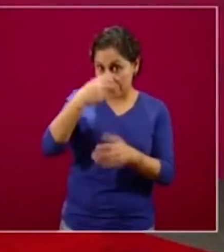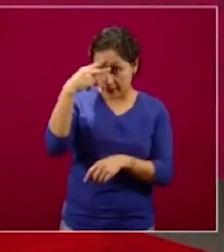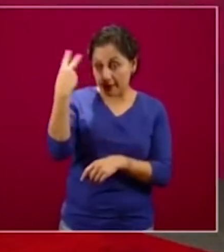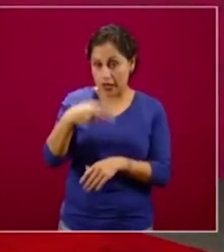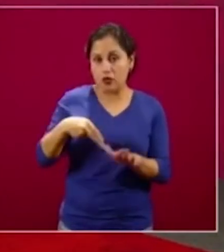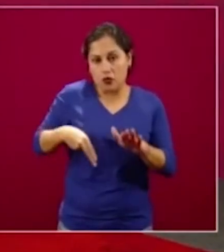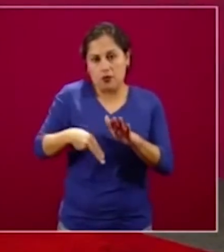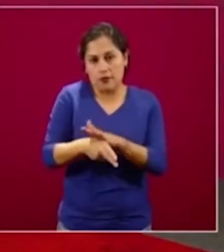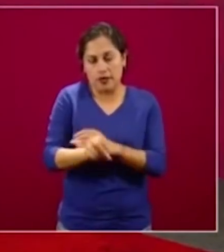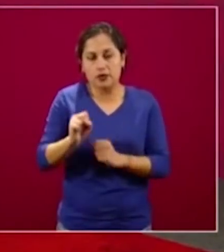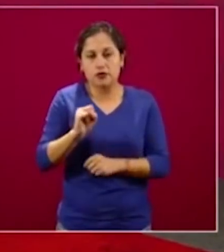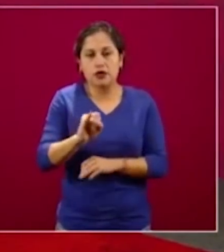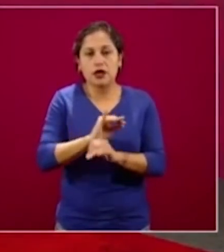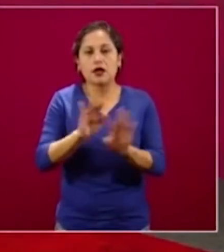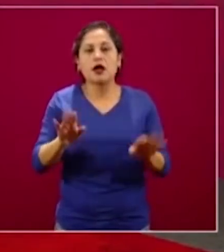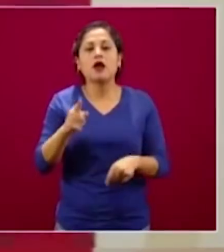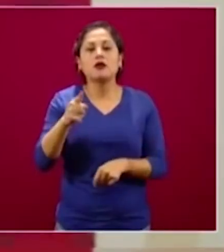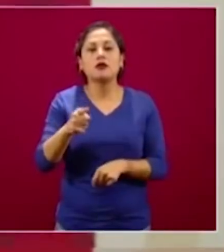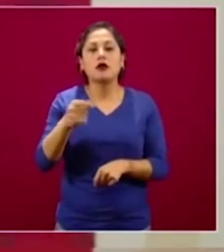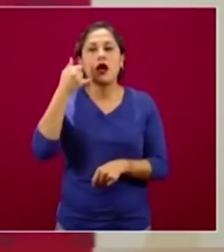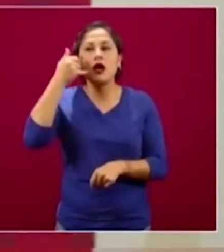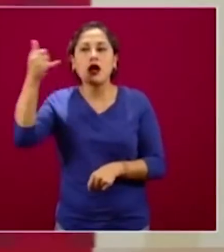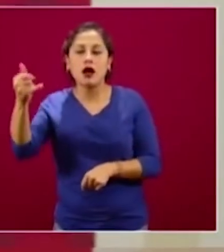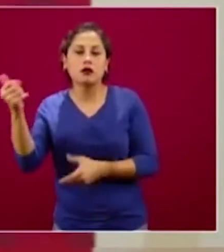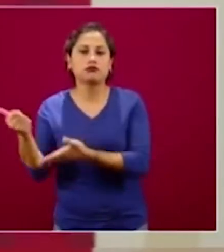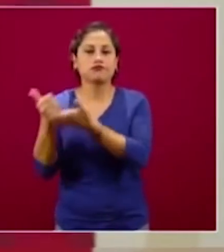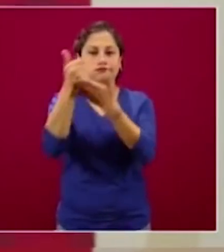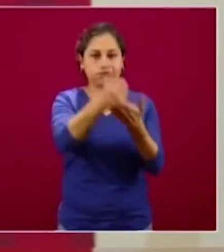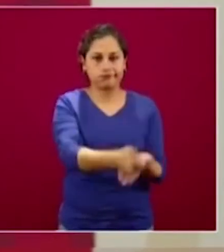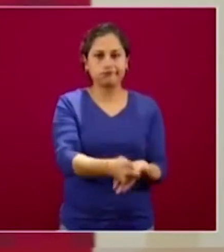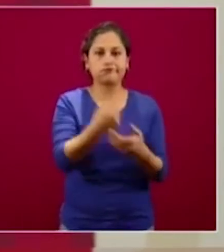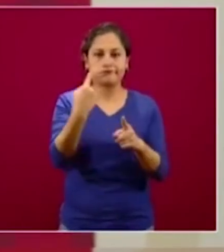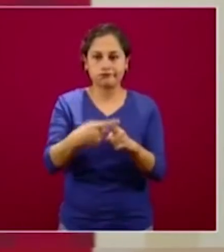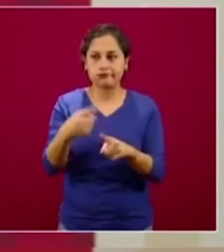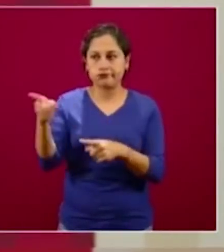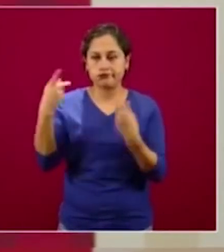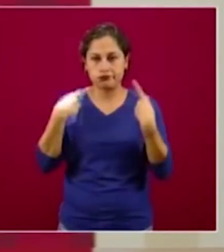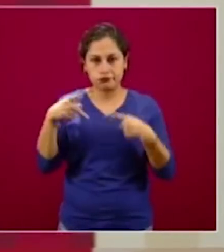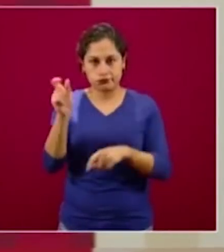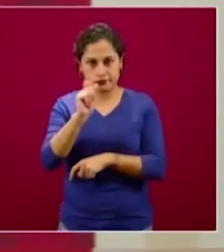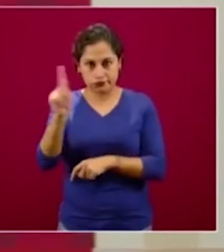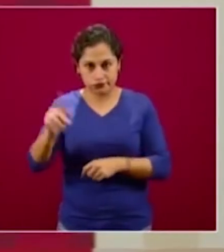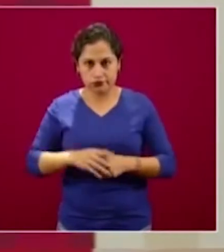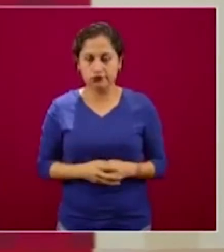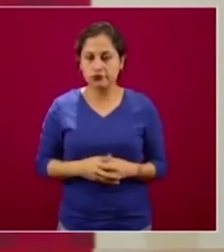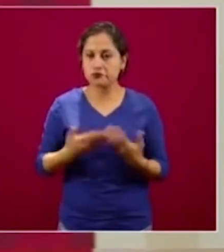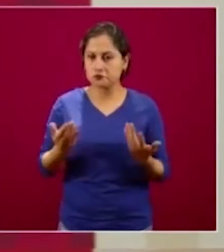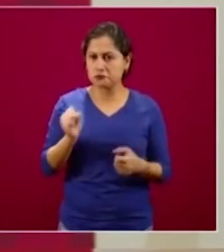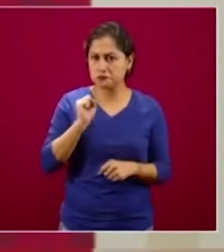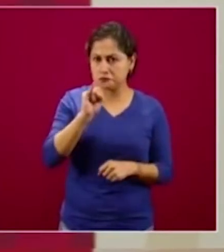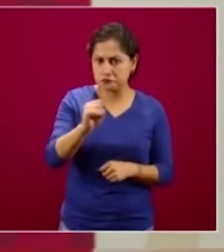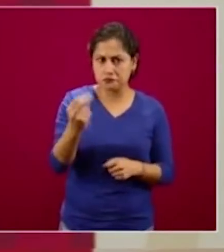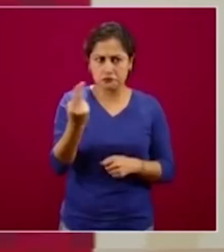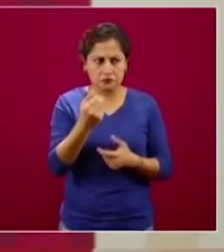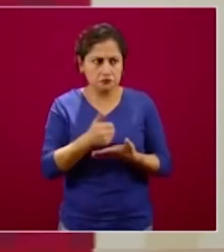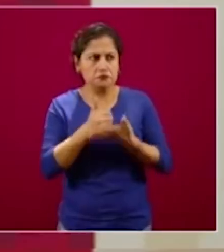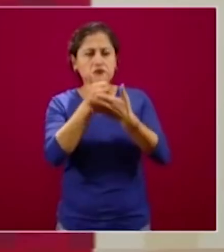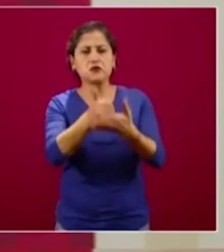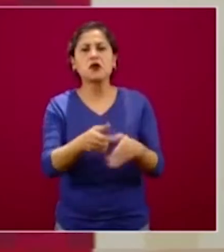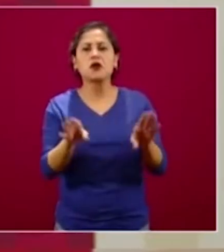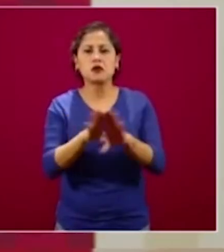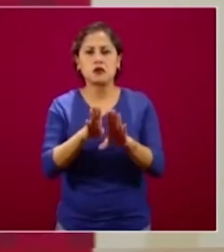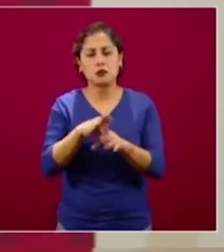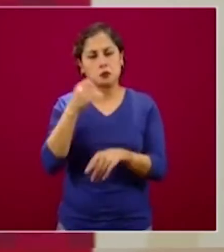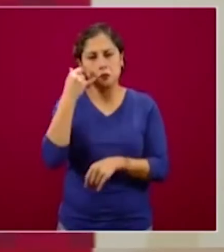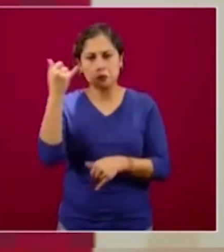para que se le asista de manera oportuna. Entonces, siempre hay que estar pendientes de apoyar a las personas en necesidad y no temer,